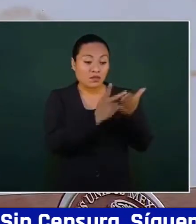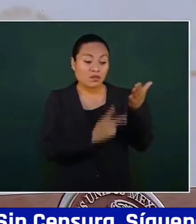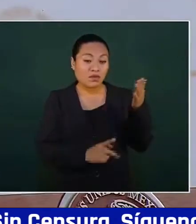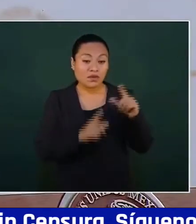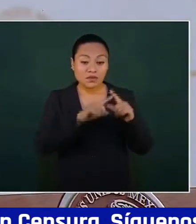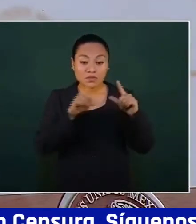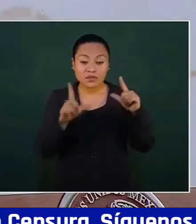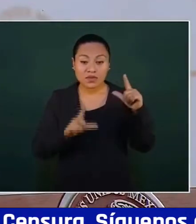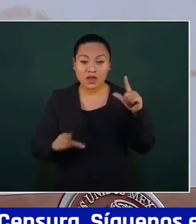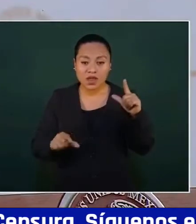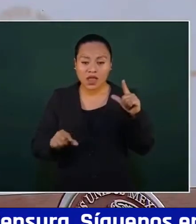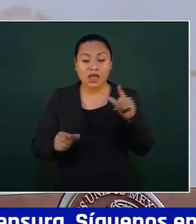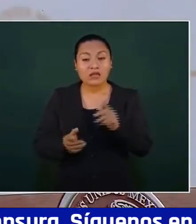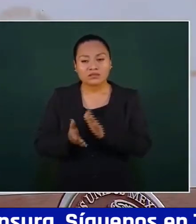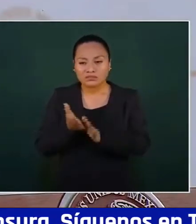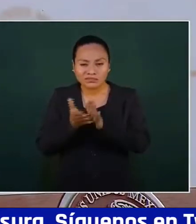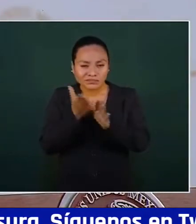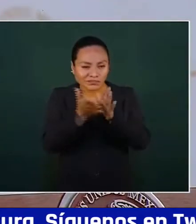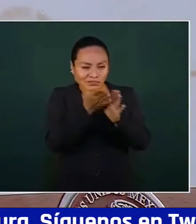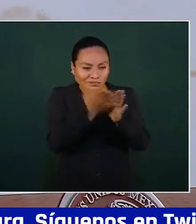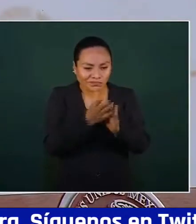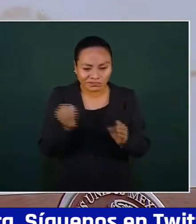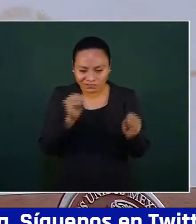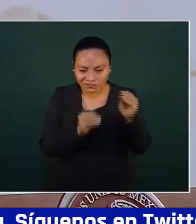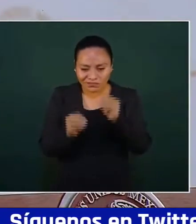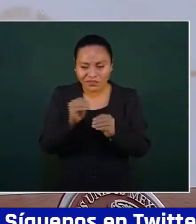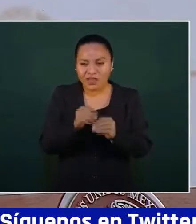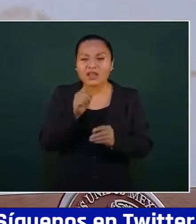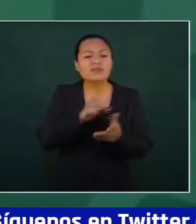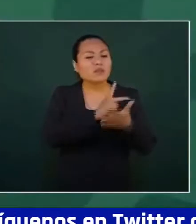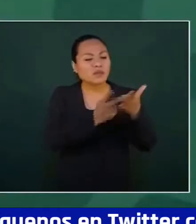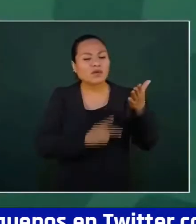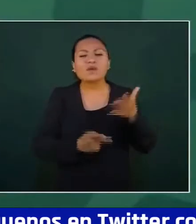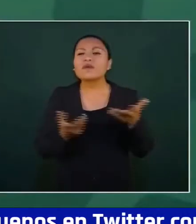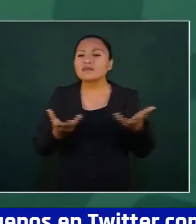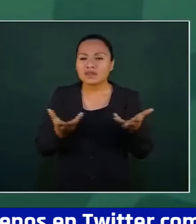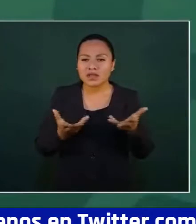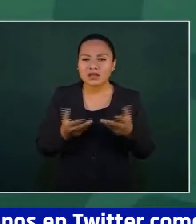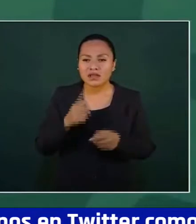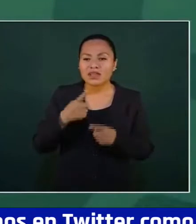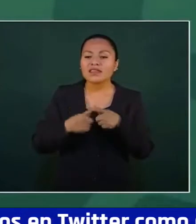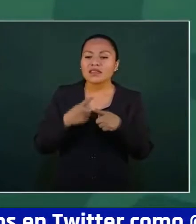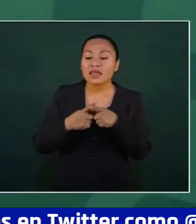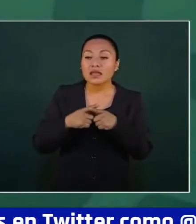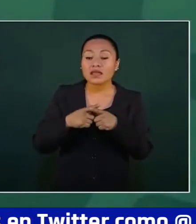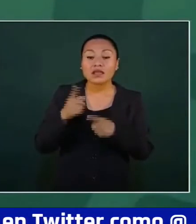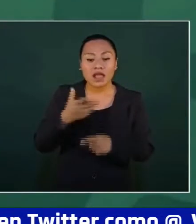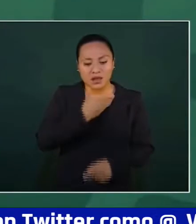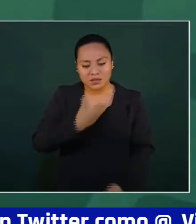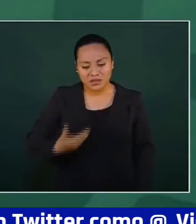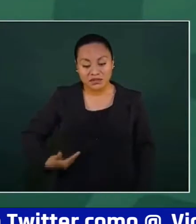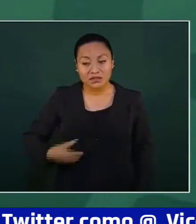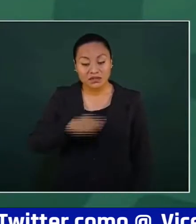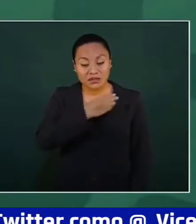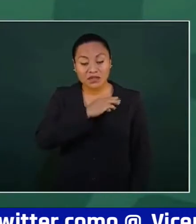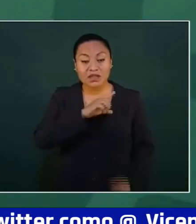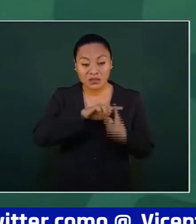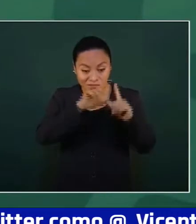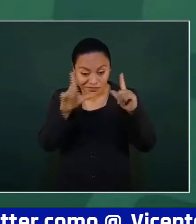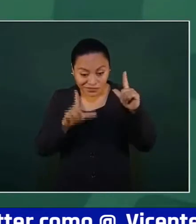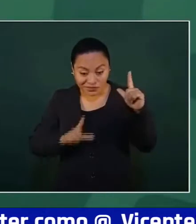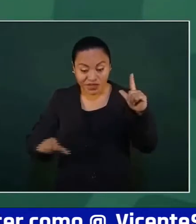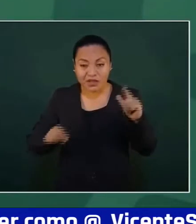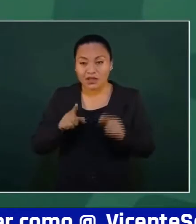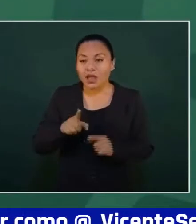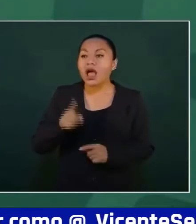de Reconstrucción es un programa que se creó por el Gobierno de México. Es uno de los programas prioritarios